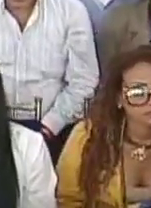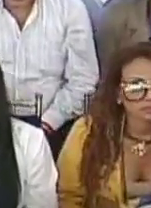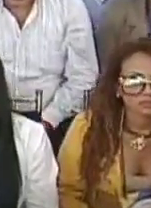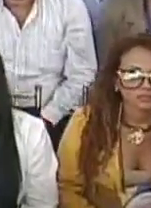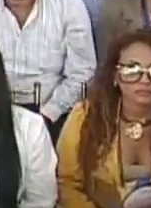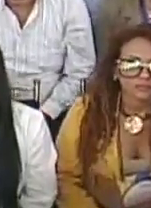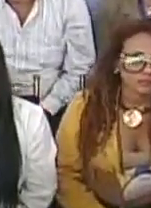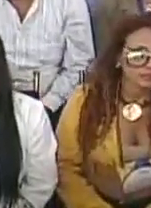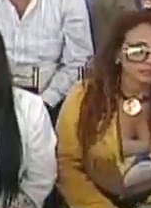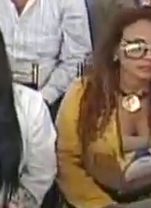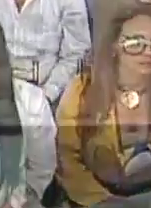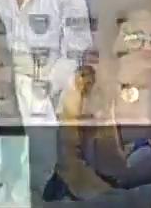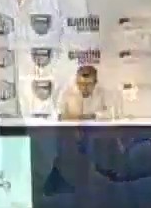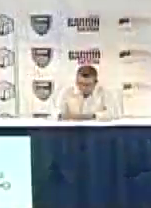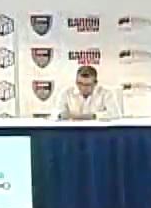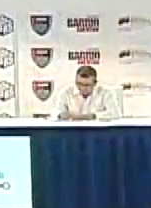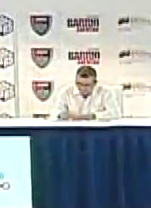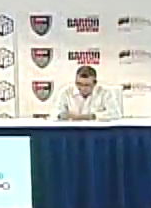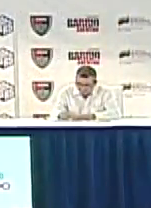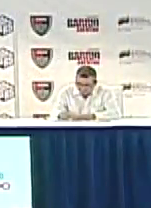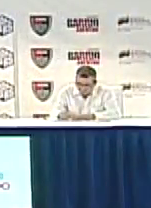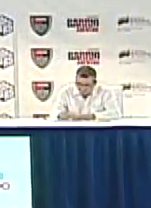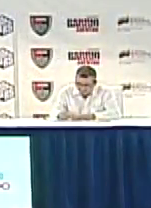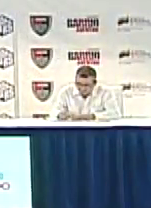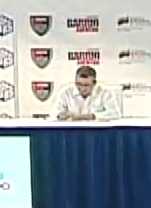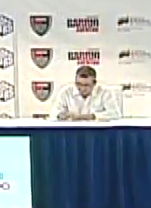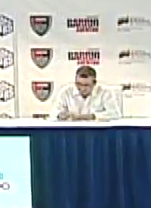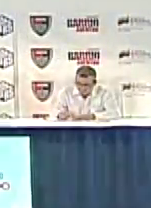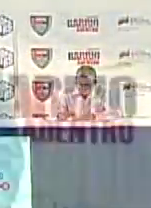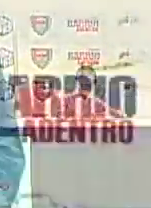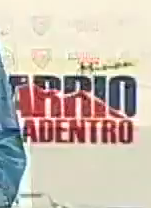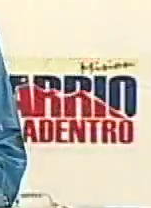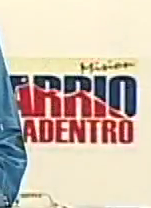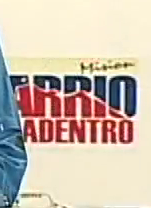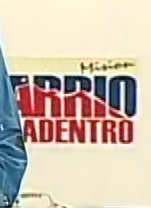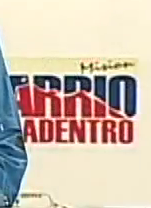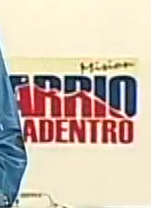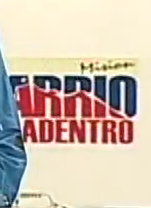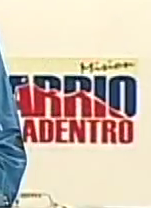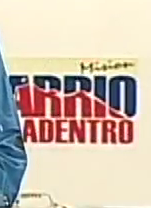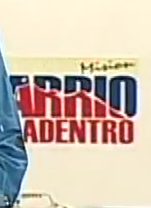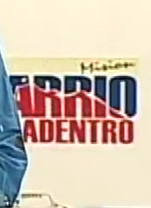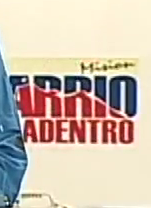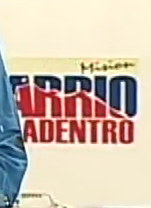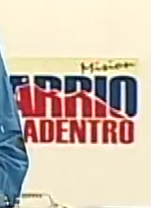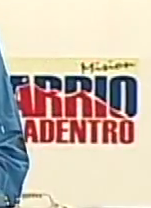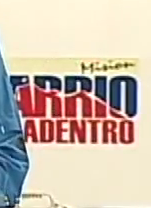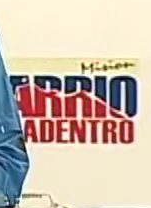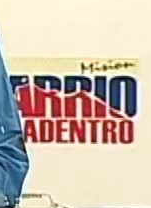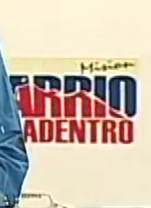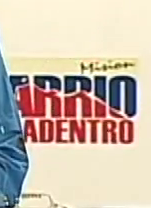para aprender de las prácticas y conocimientos ancestrales.